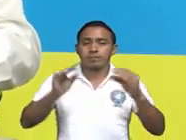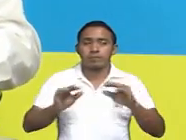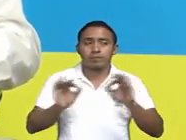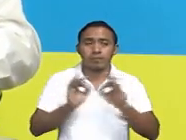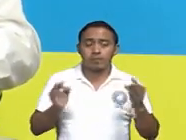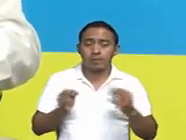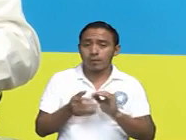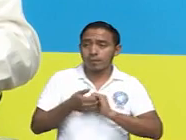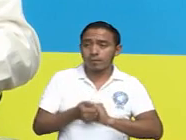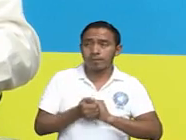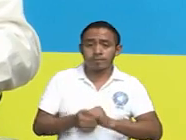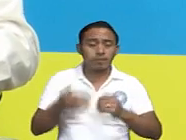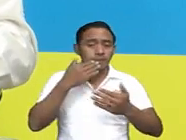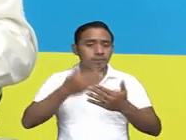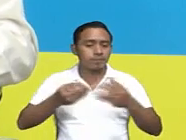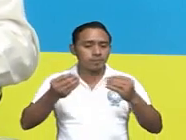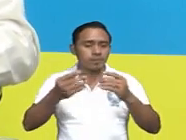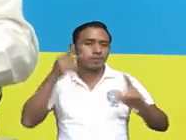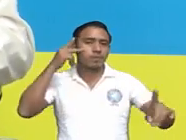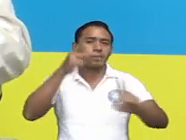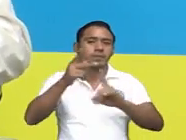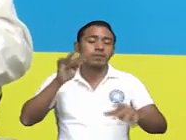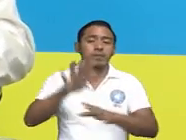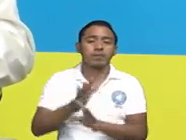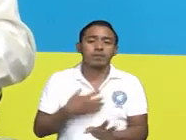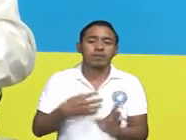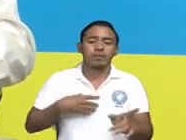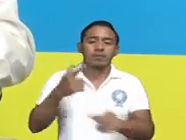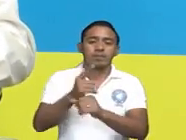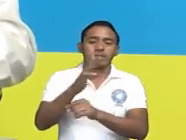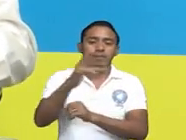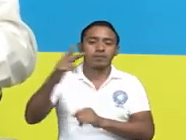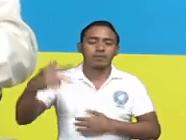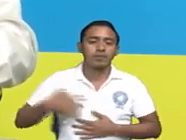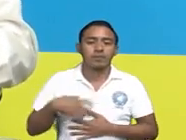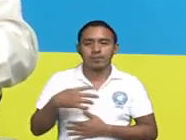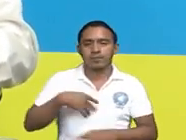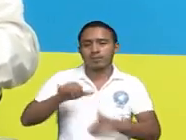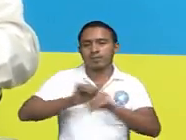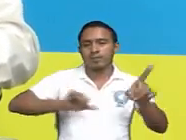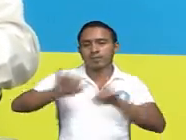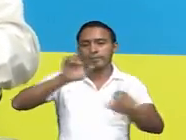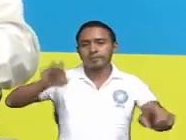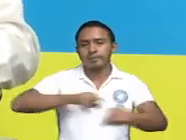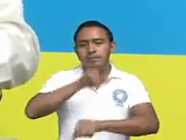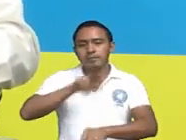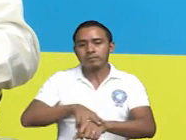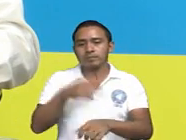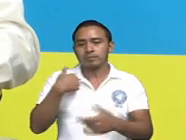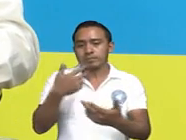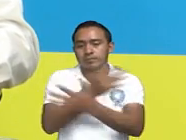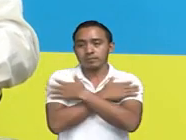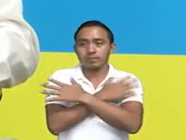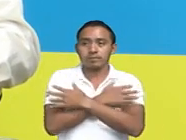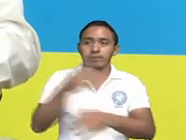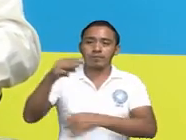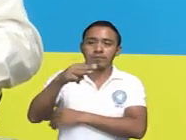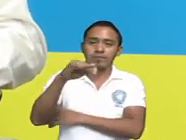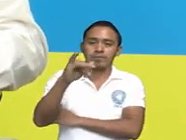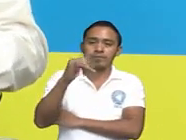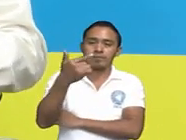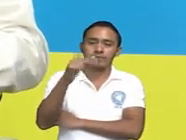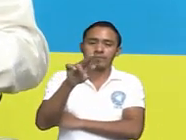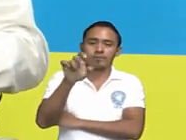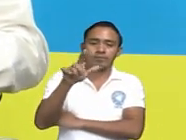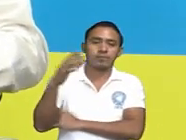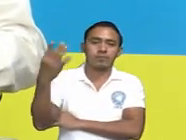televidentes, muchas gracias por su fiel sintonía al canal 98, al canal parlamentario, el canal de la Asamblea Nacional. Les saluda Miguel Carranza